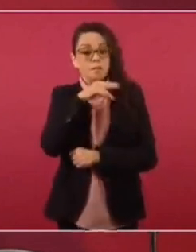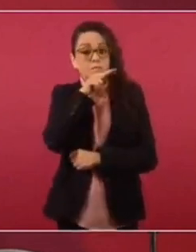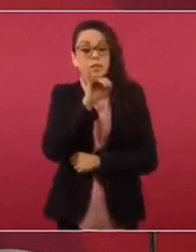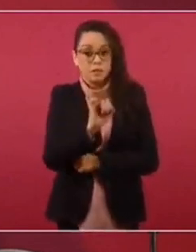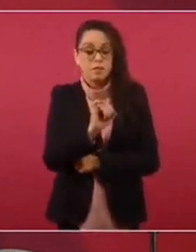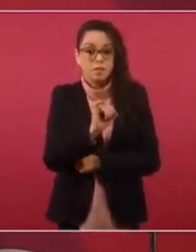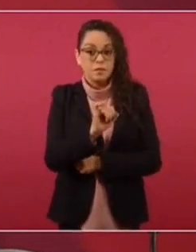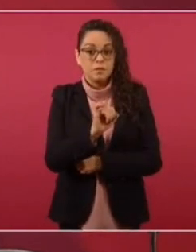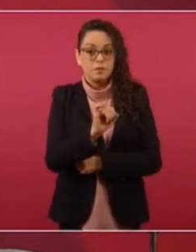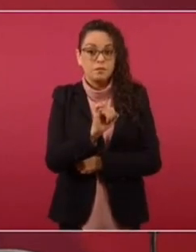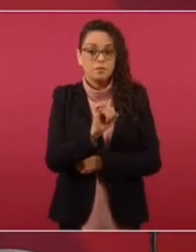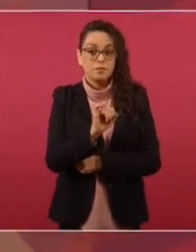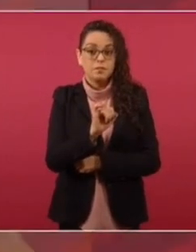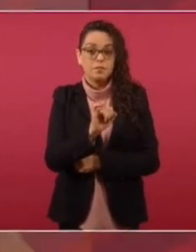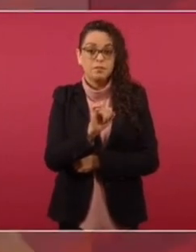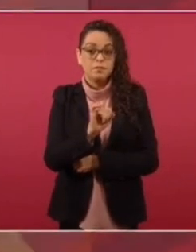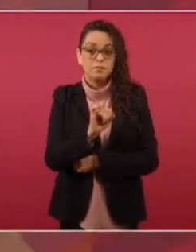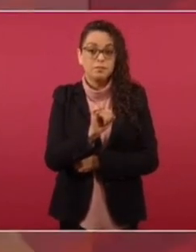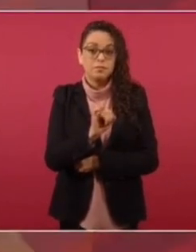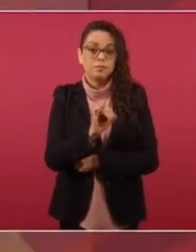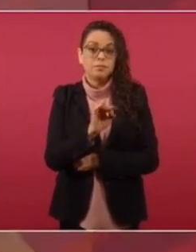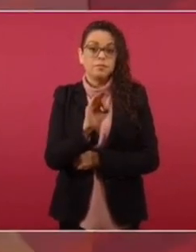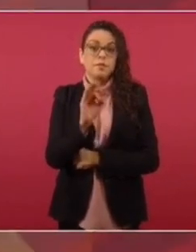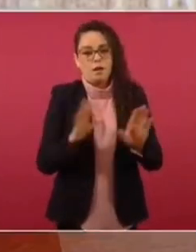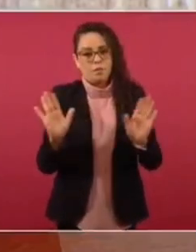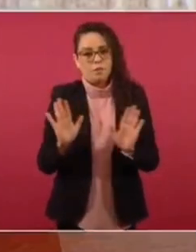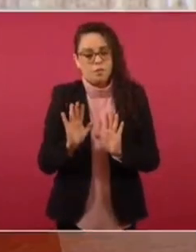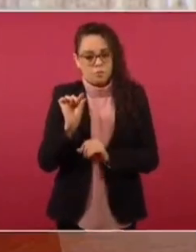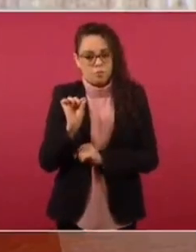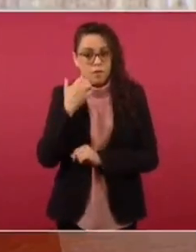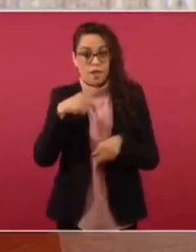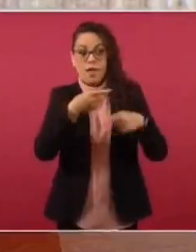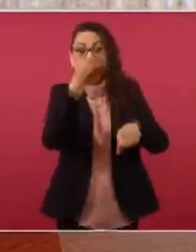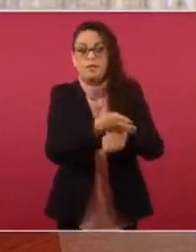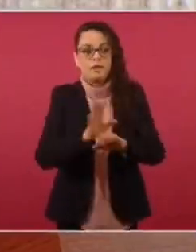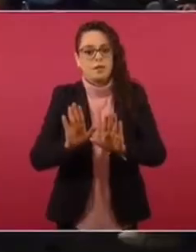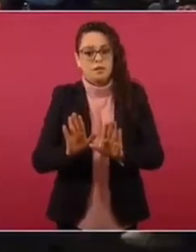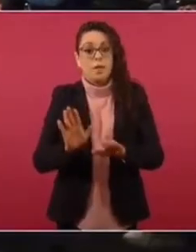que vaya a haber un acto precipitado de castigo